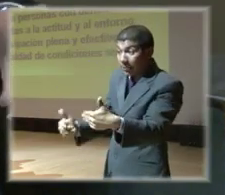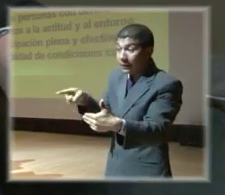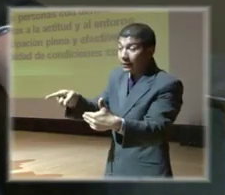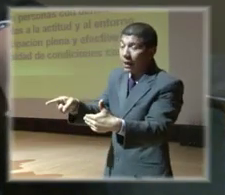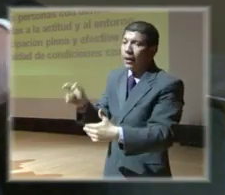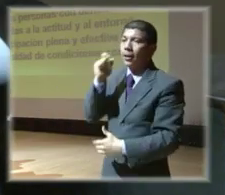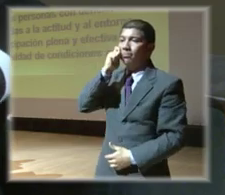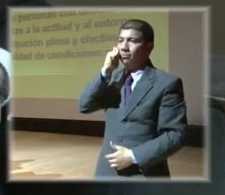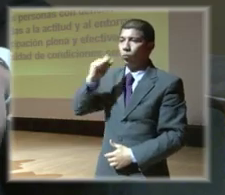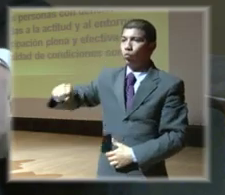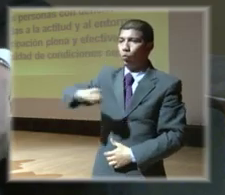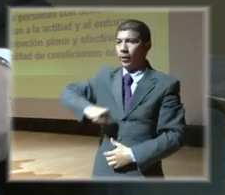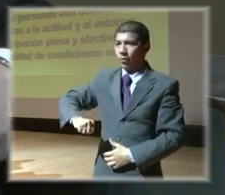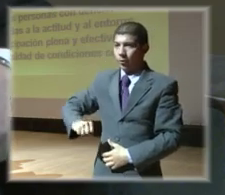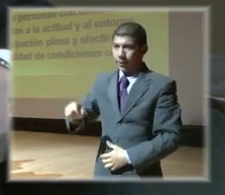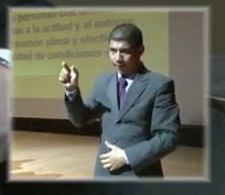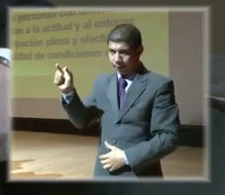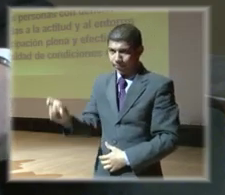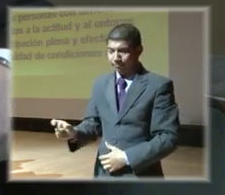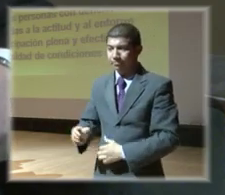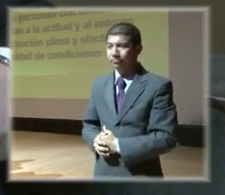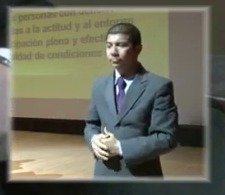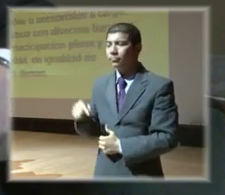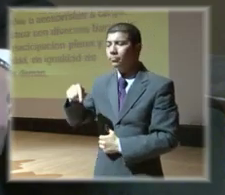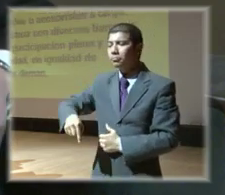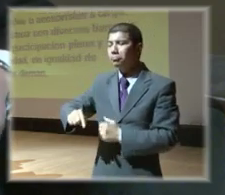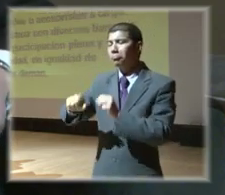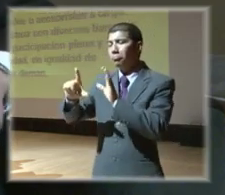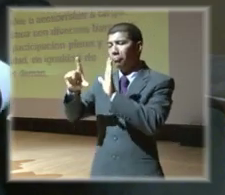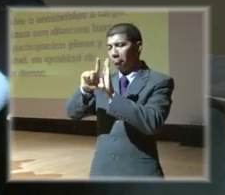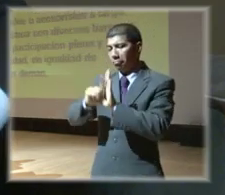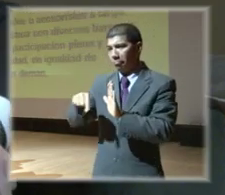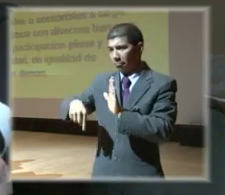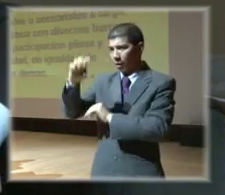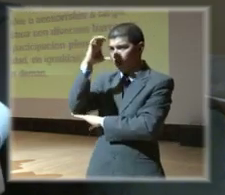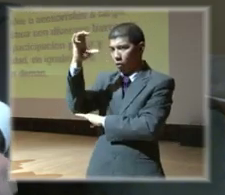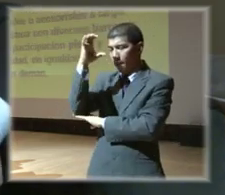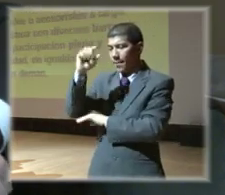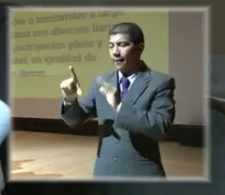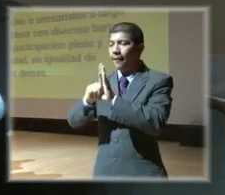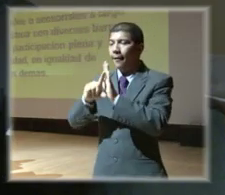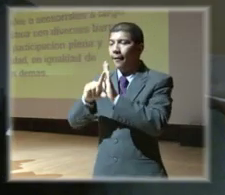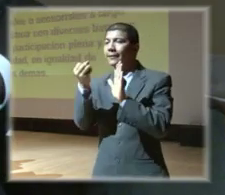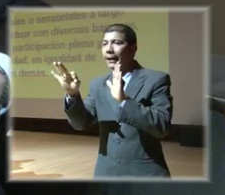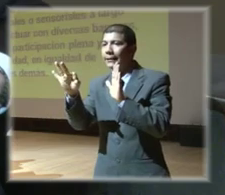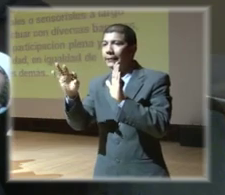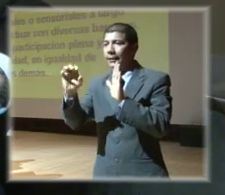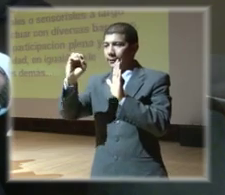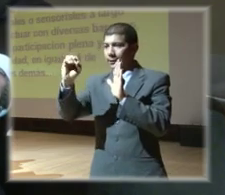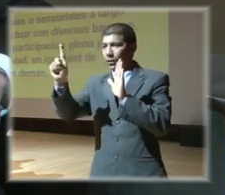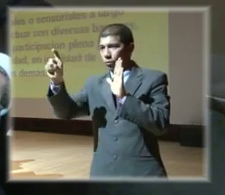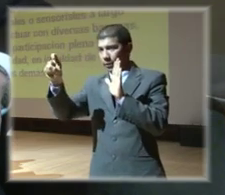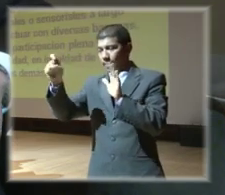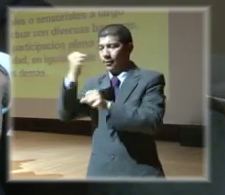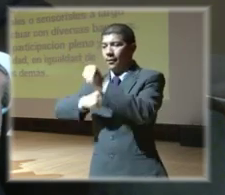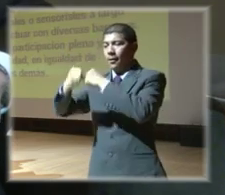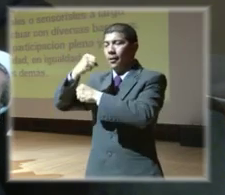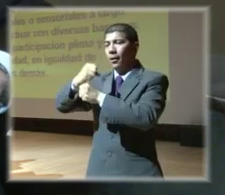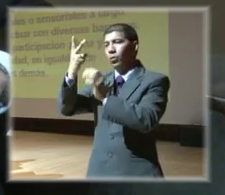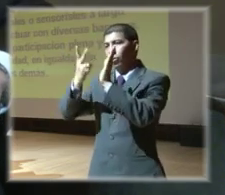recalcarlo. A nivel legal, en Colombia tenemos la ley 1306 del 2009, que a pesar de que